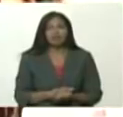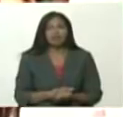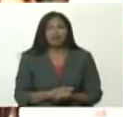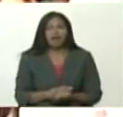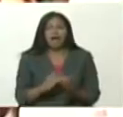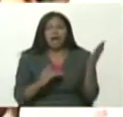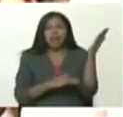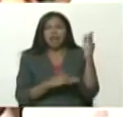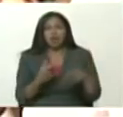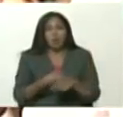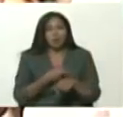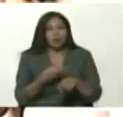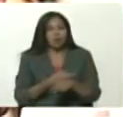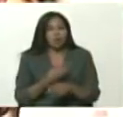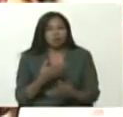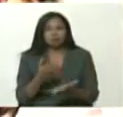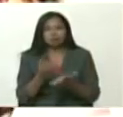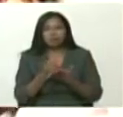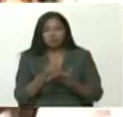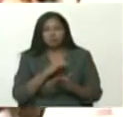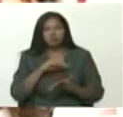por la ayuda.